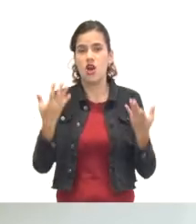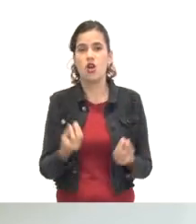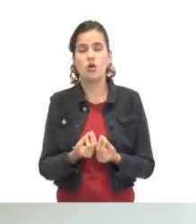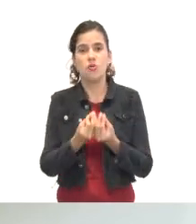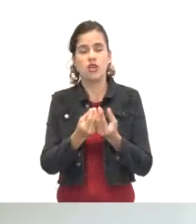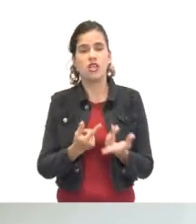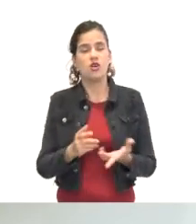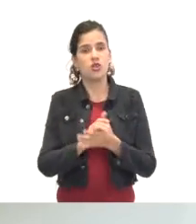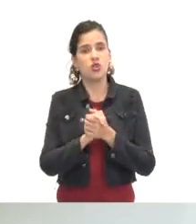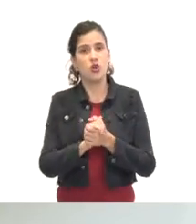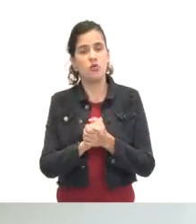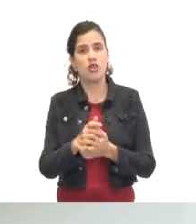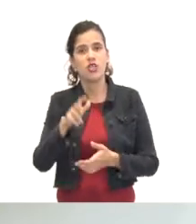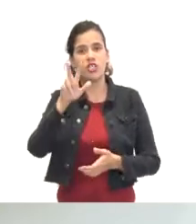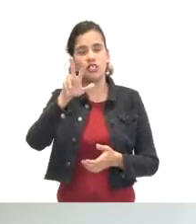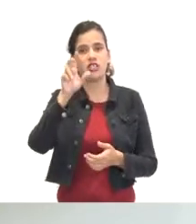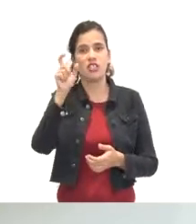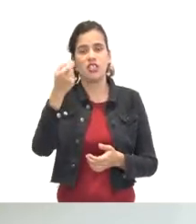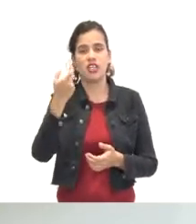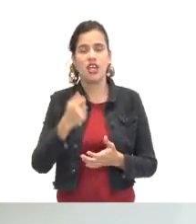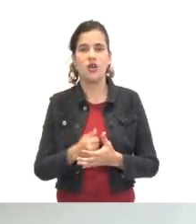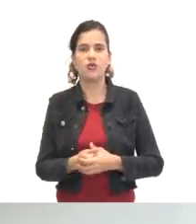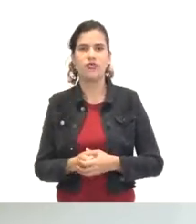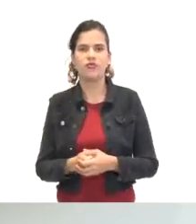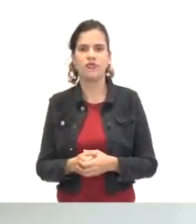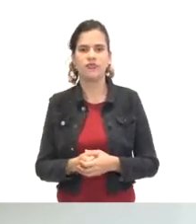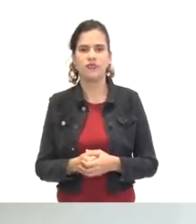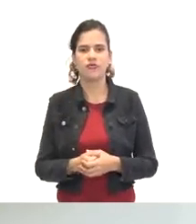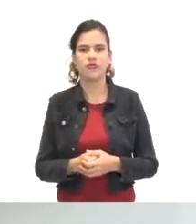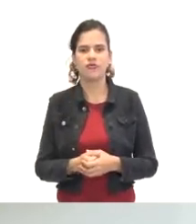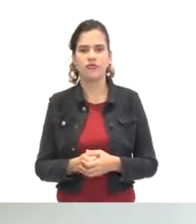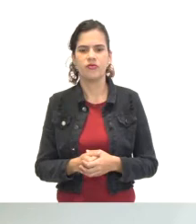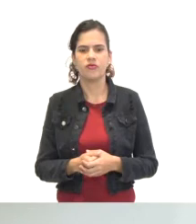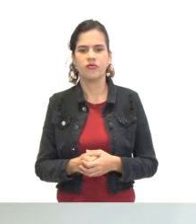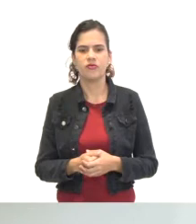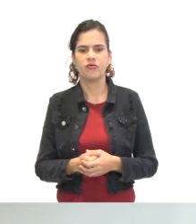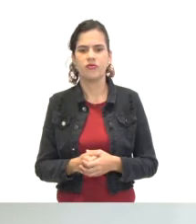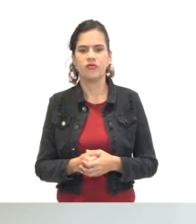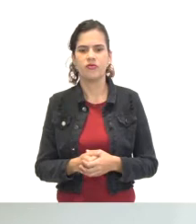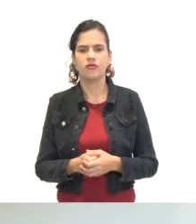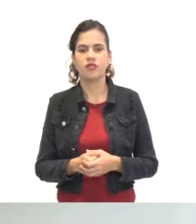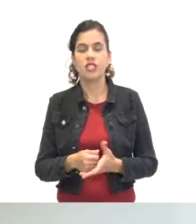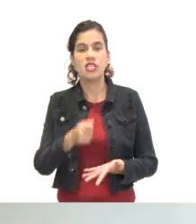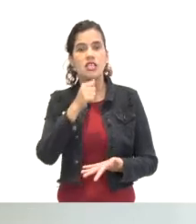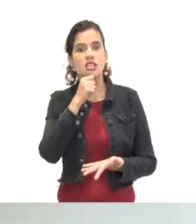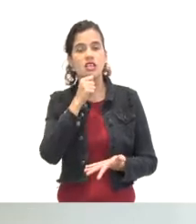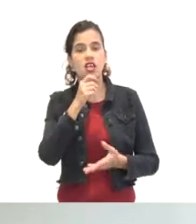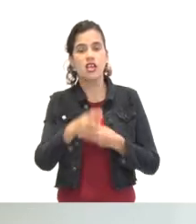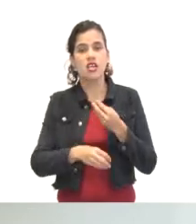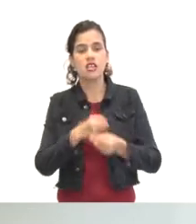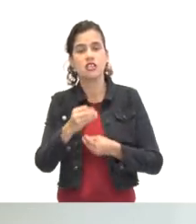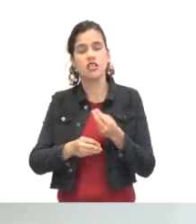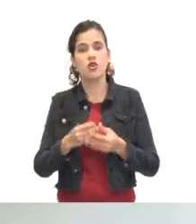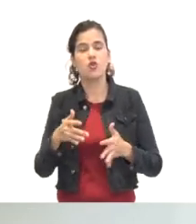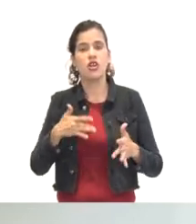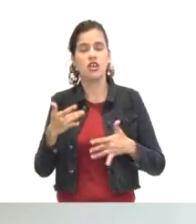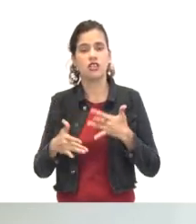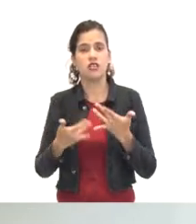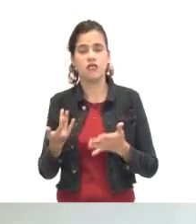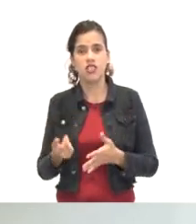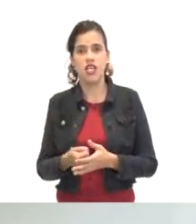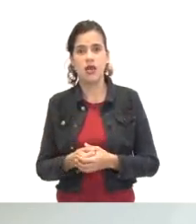acompañado de sus compañeros de tercer grado de la Unidad Educativa Nacional Parroquia Macarao, quienes hicieron una actividad